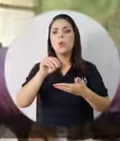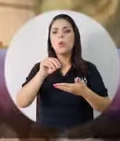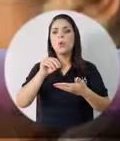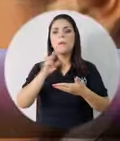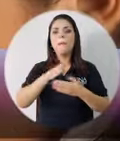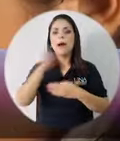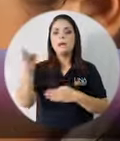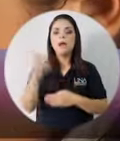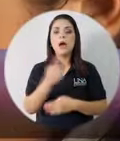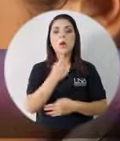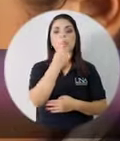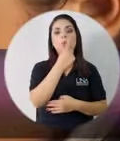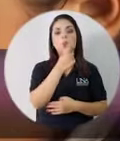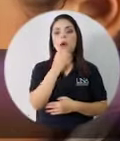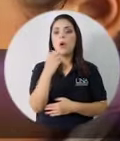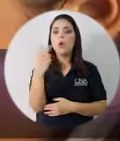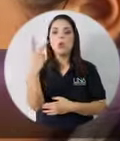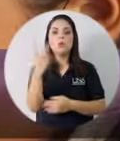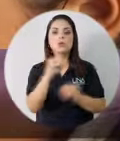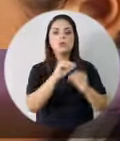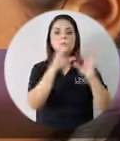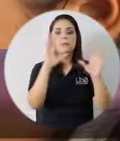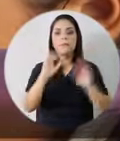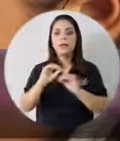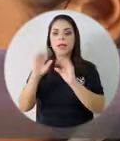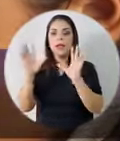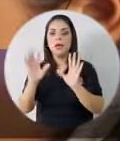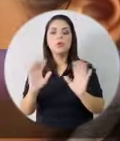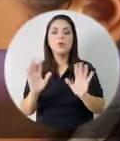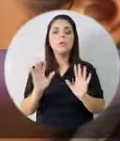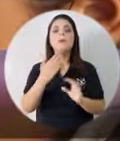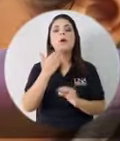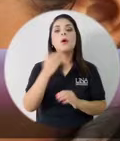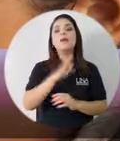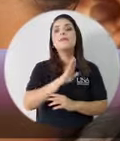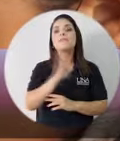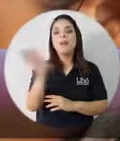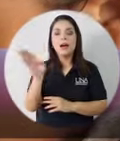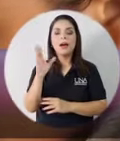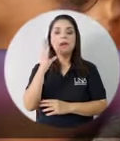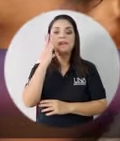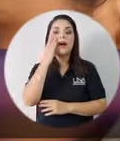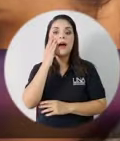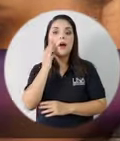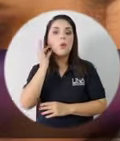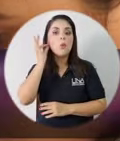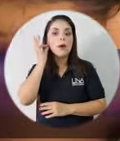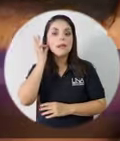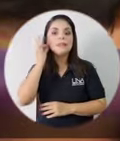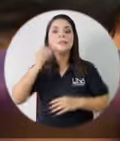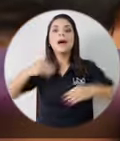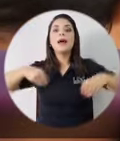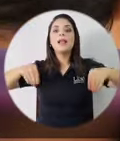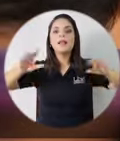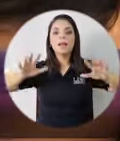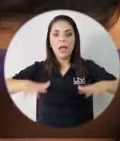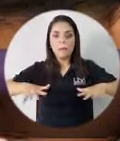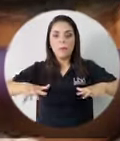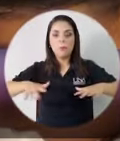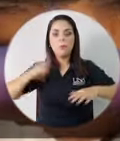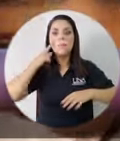a la escuela 1 o 2 mañanas, sino que se vayan con sus abuelas y con sus